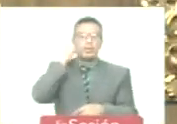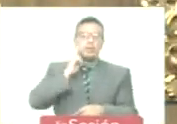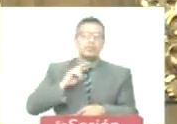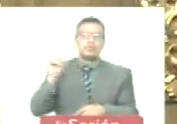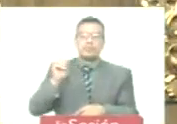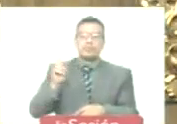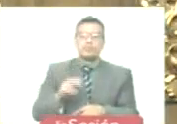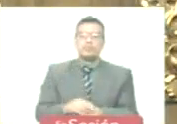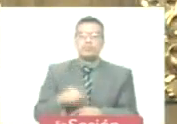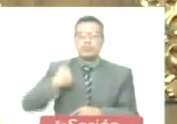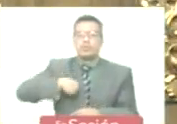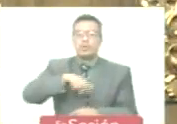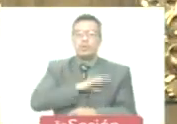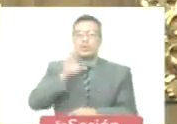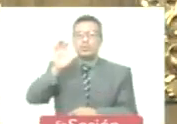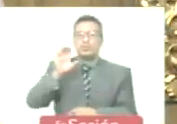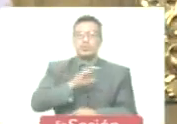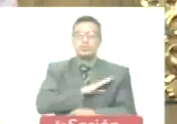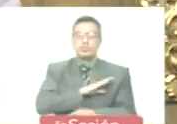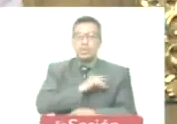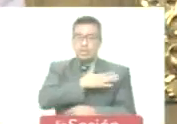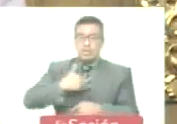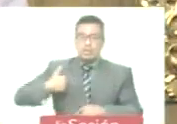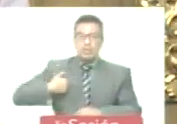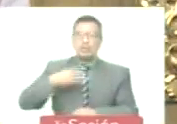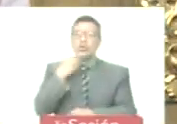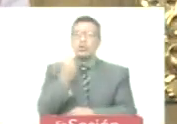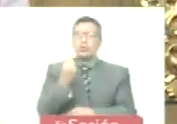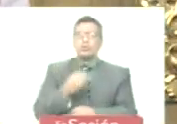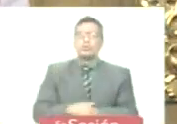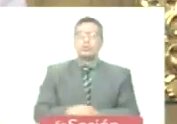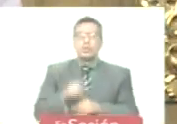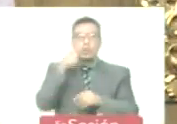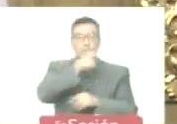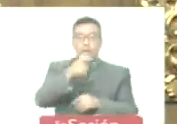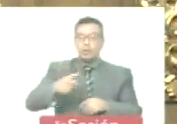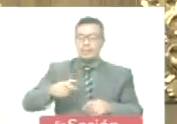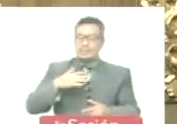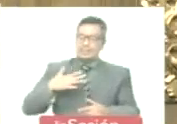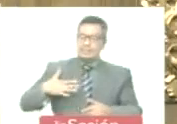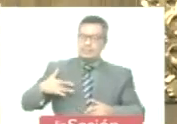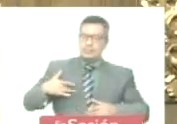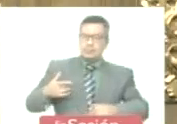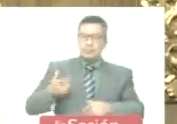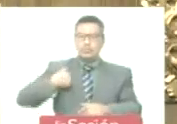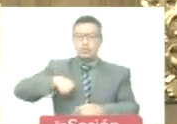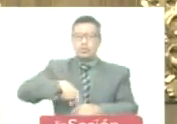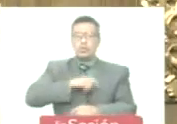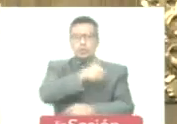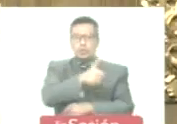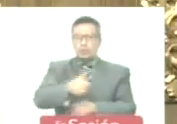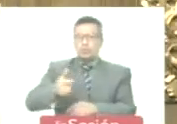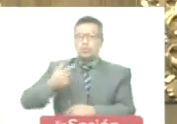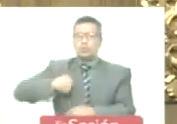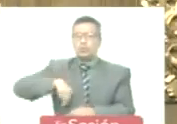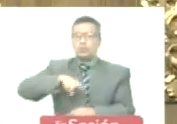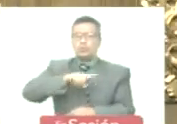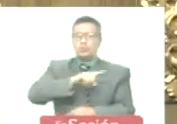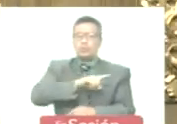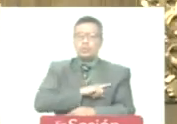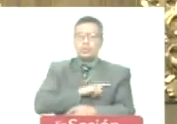de Venezuela a nuestra patria. Queremos que nuestros jóvenes y el pueblo entero sientan lo que sentimos cada uno de nosotros